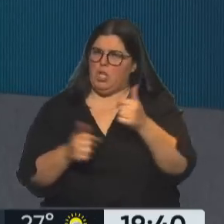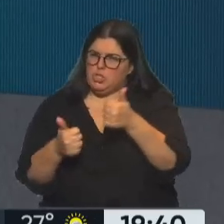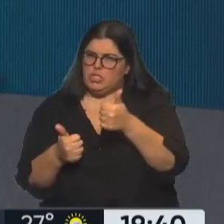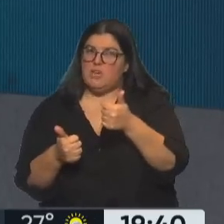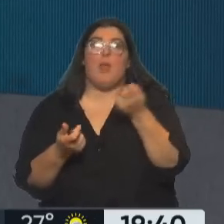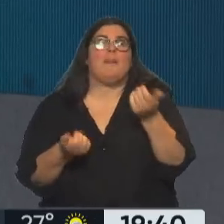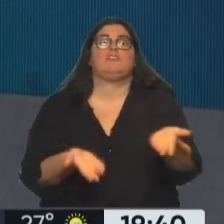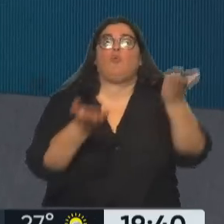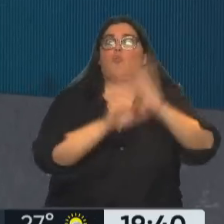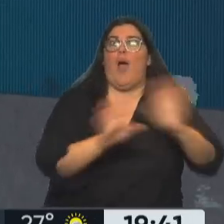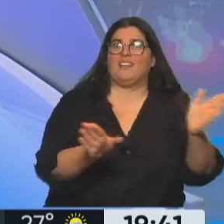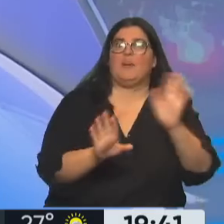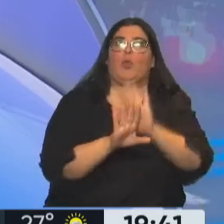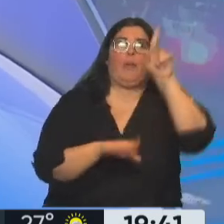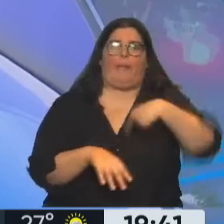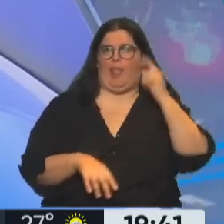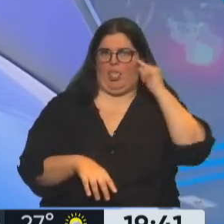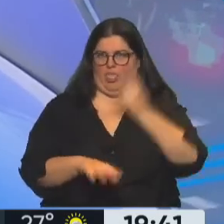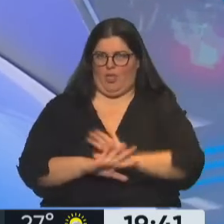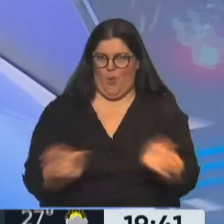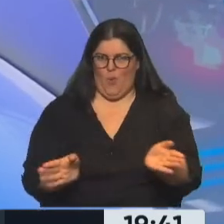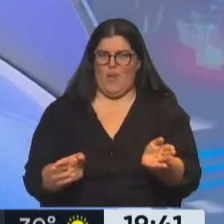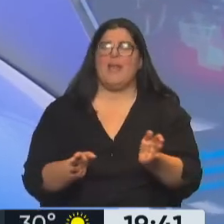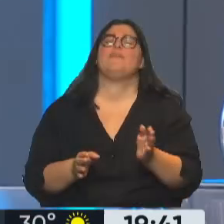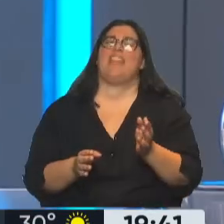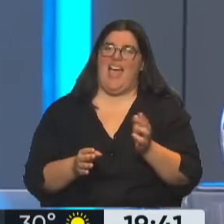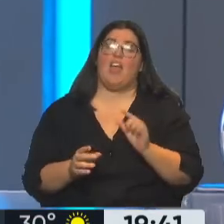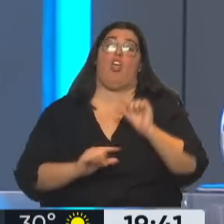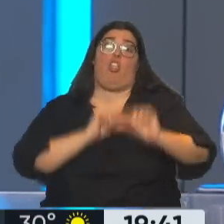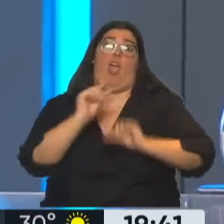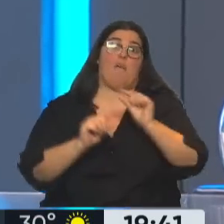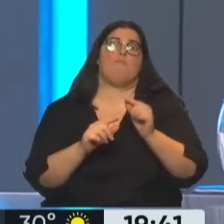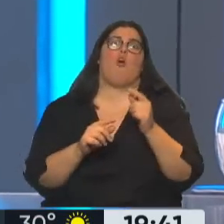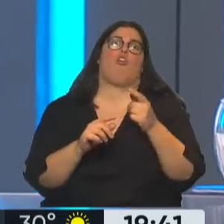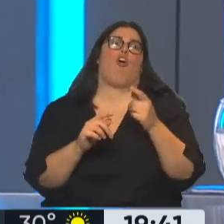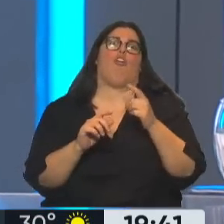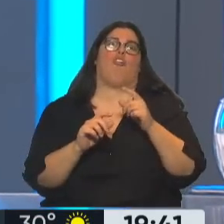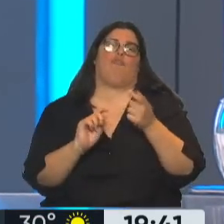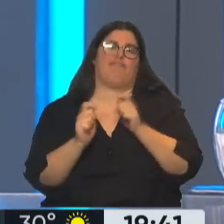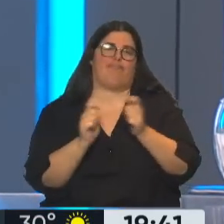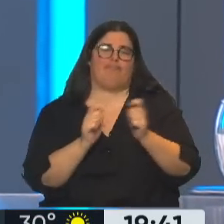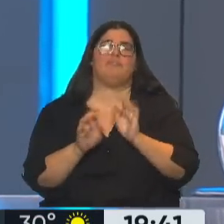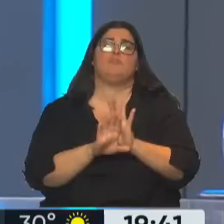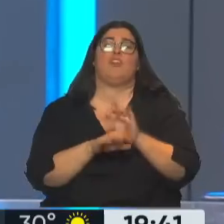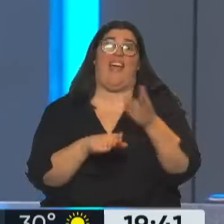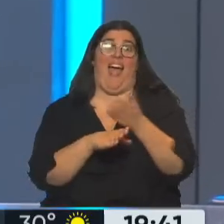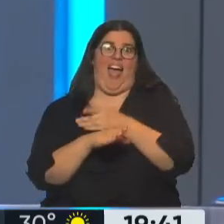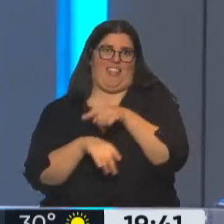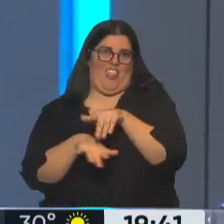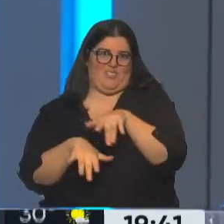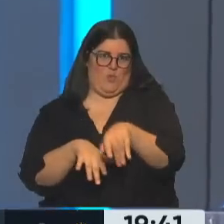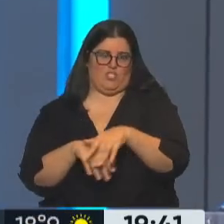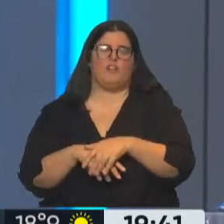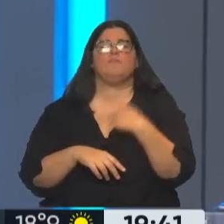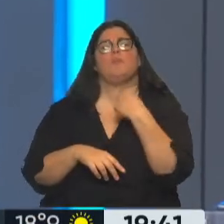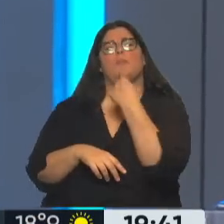porque es enloquecedor. ¿Cuántos precios se van a empezar a ajustar a esto de previa antes de que esto suceda? Hernán,